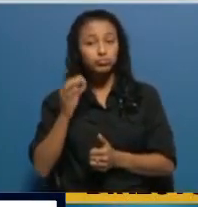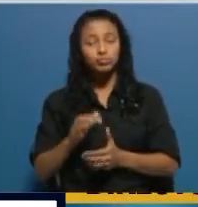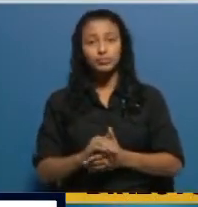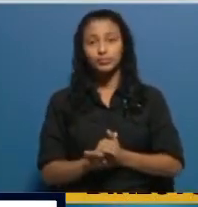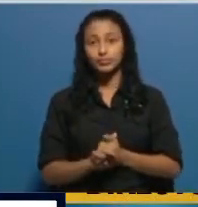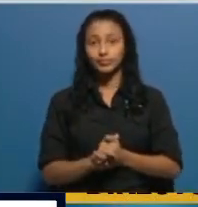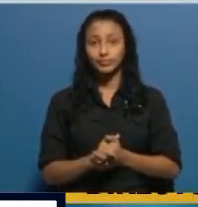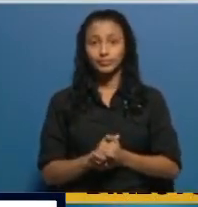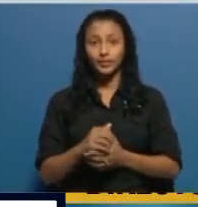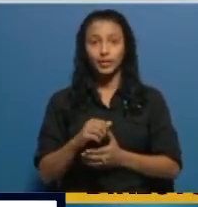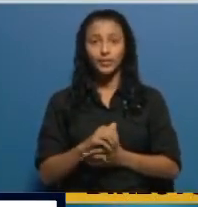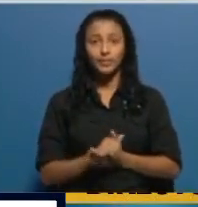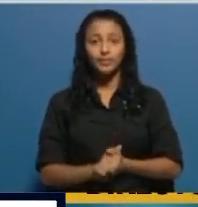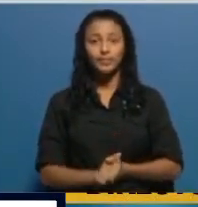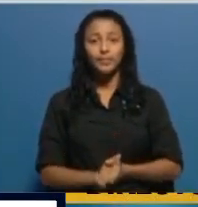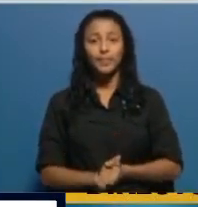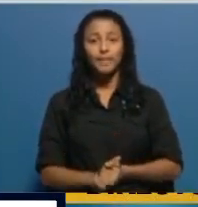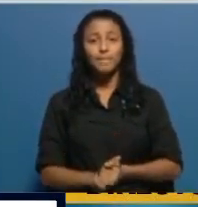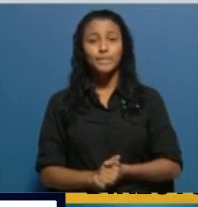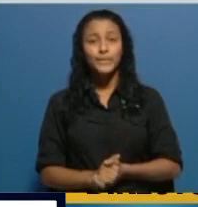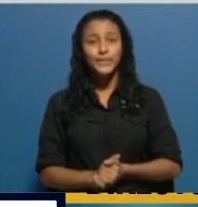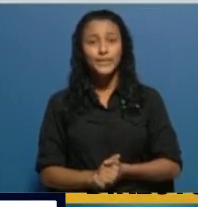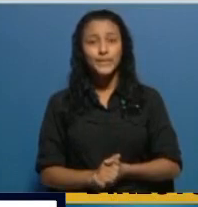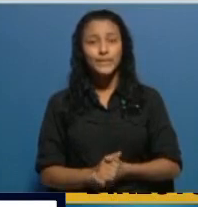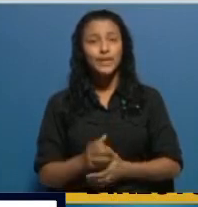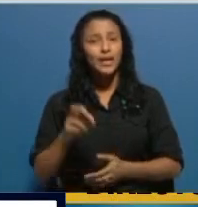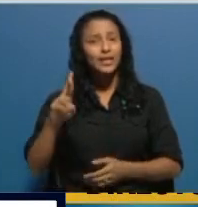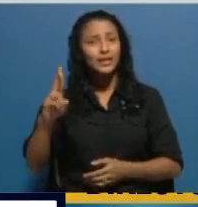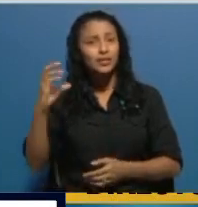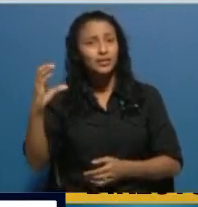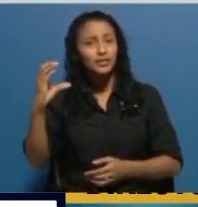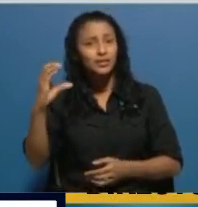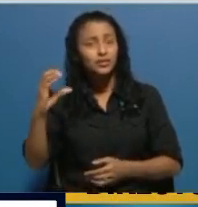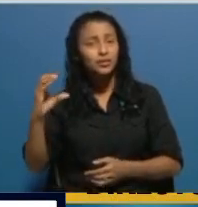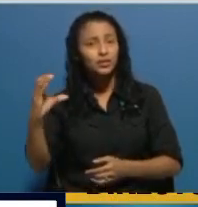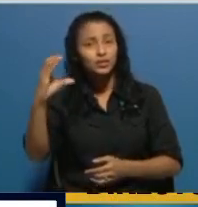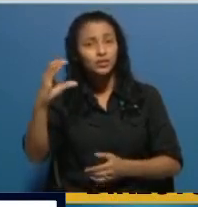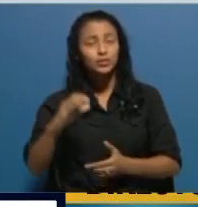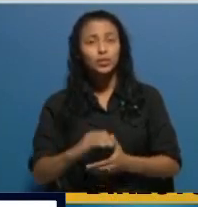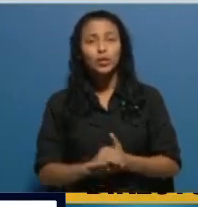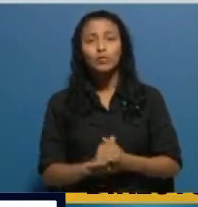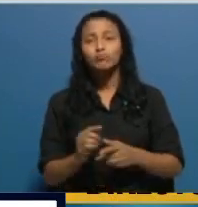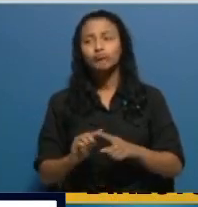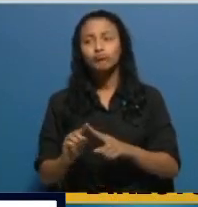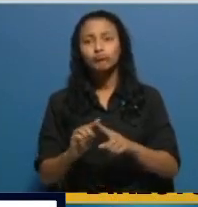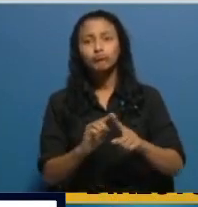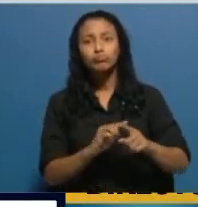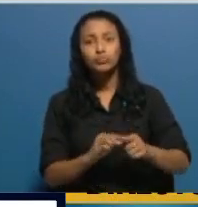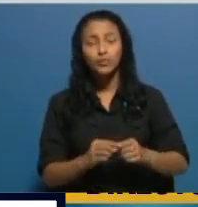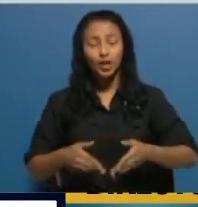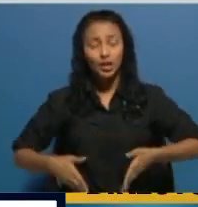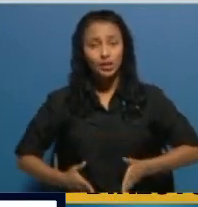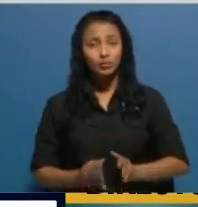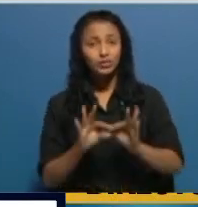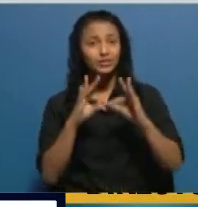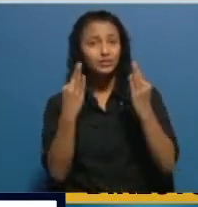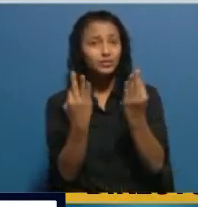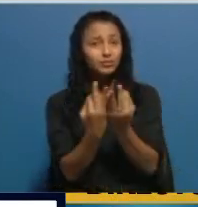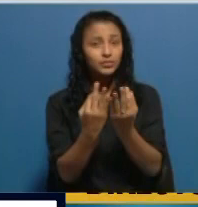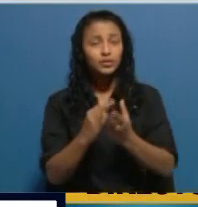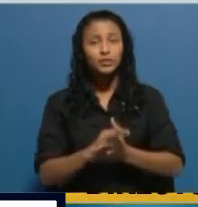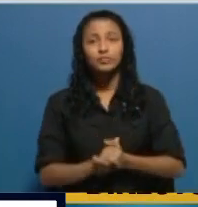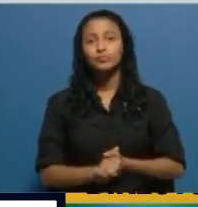queridos padres mateo castillero castillo bélgica barahona de castillero hijos y familiares que hoy me